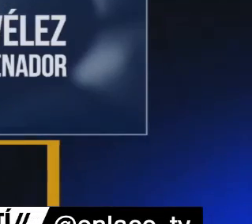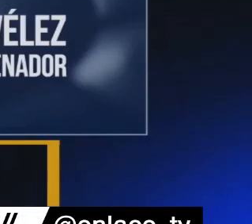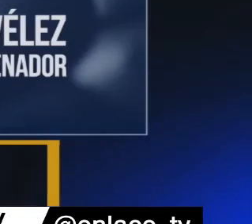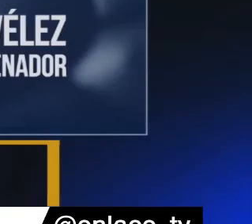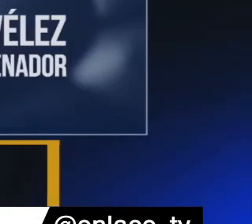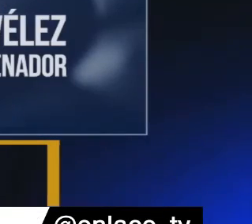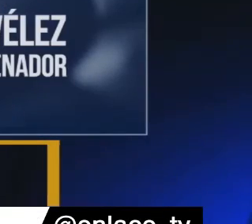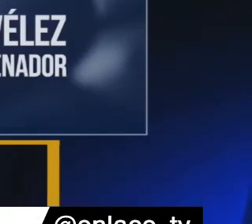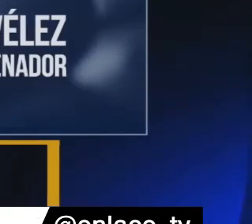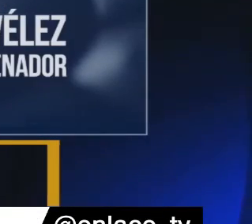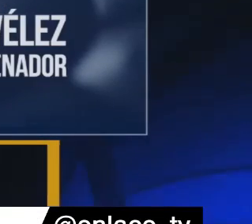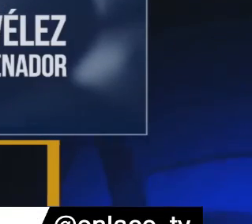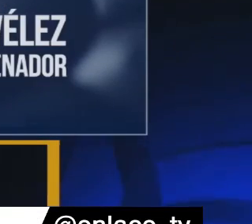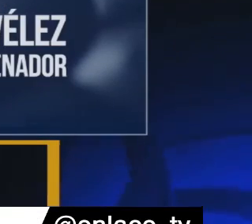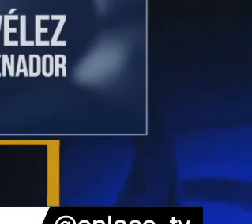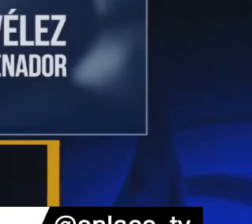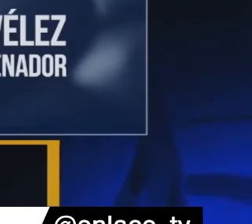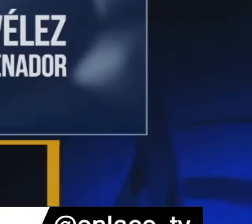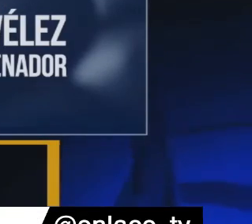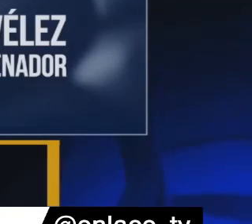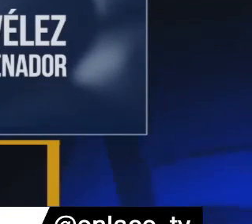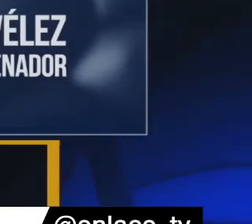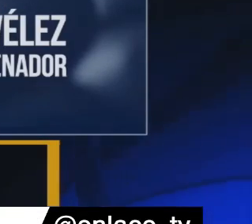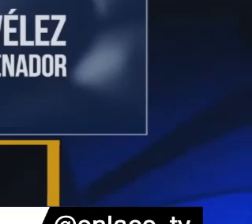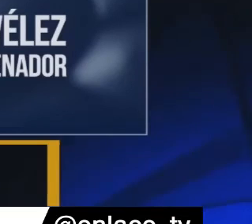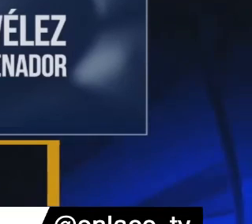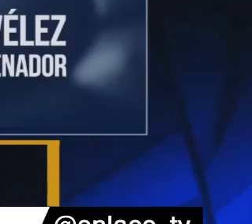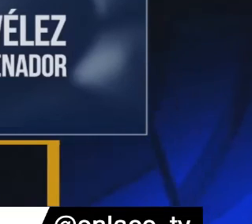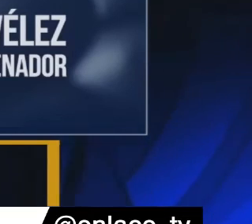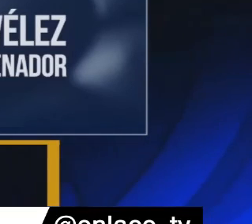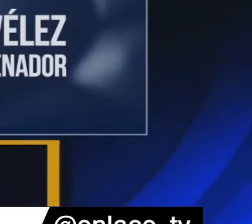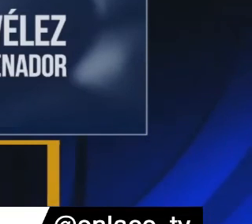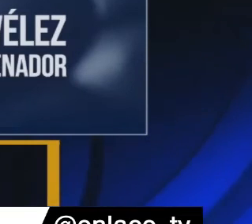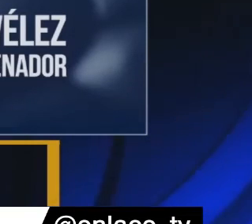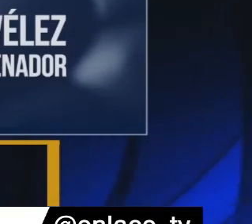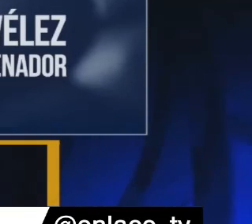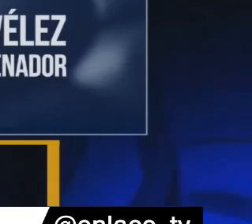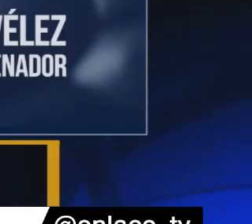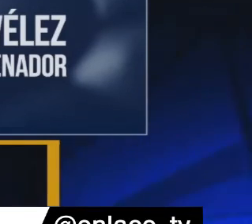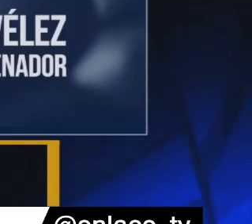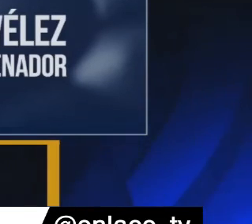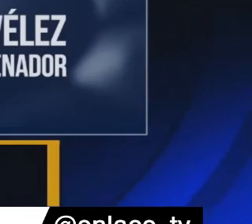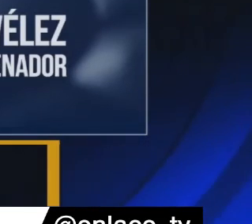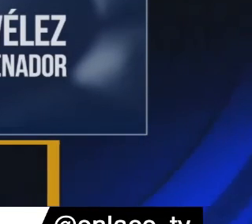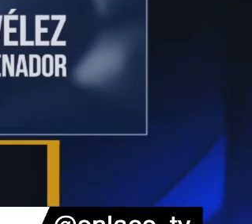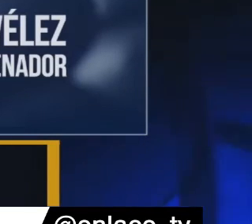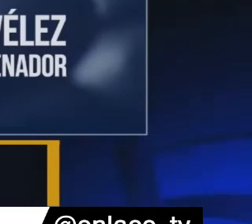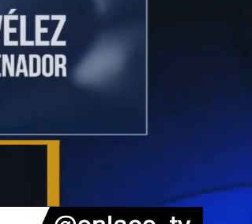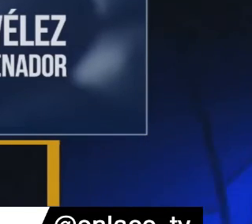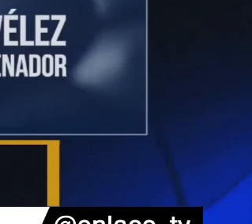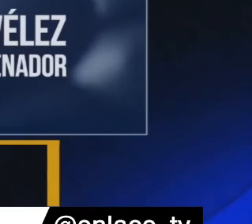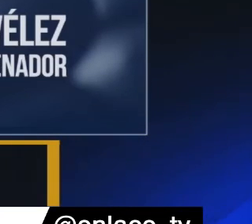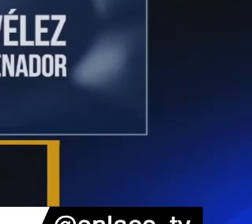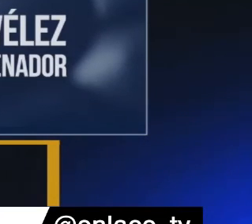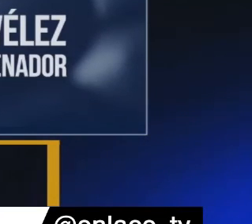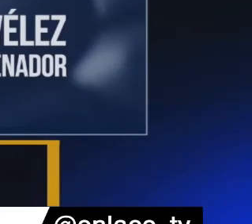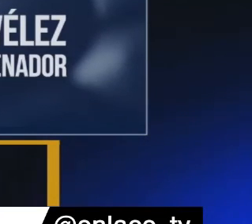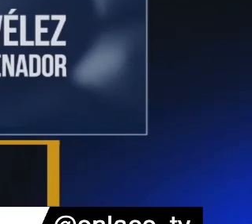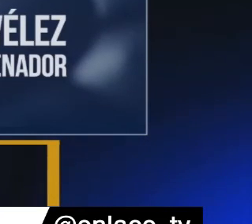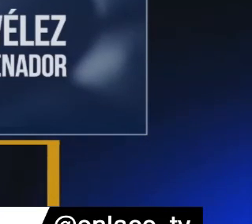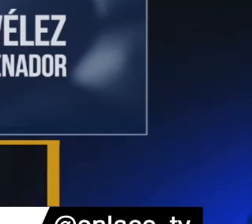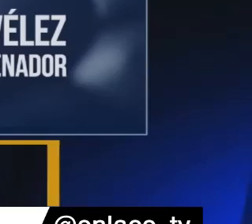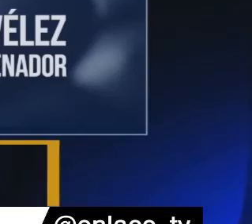herencias, encuentra que el gobierno de Lula finalmente, a pesar de toda la publicidad, dejó una muy mala herencia en el Brasil.